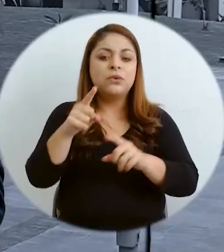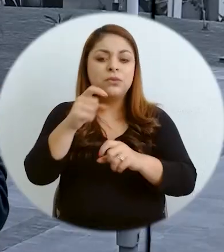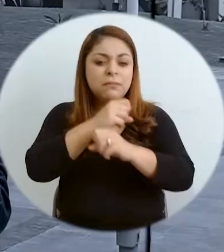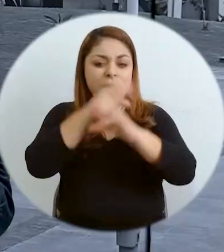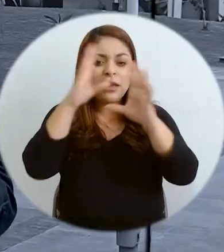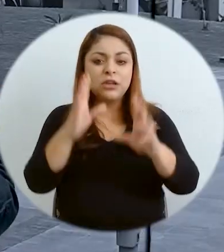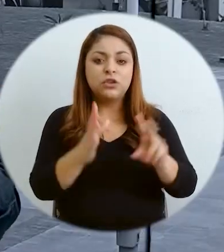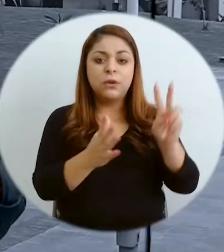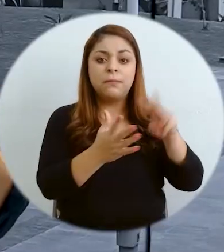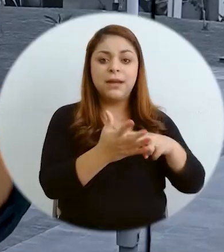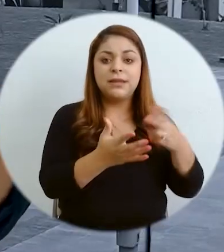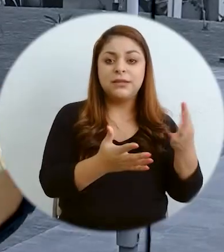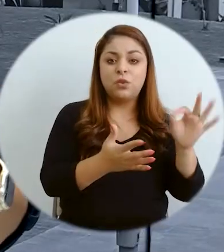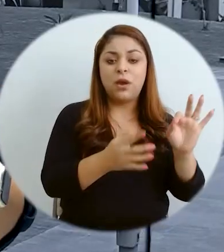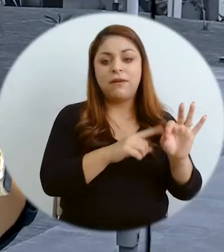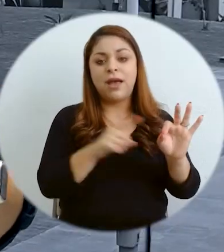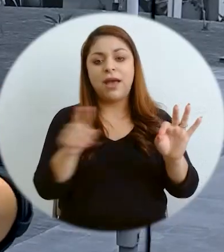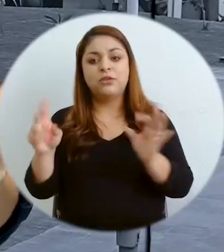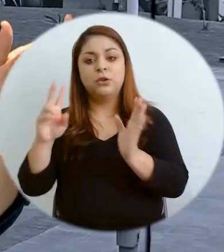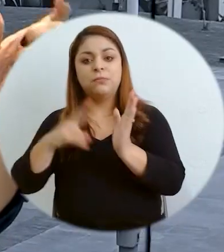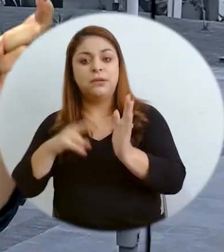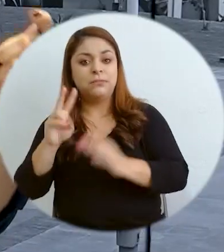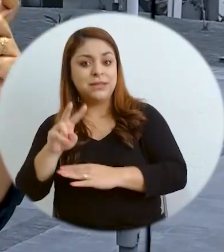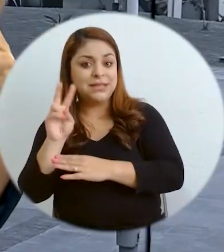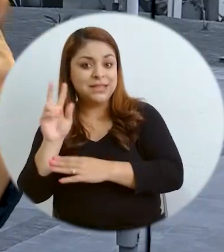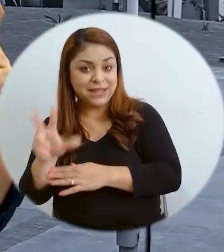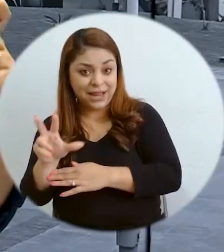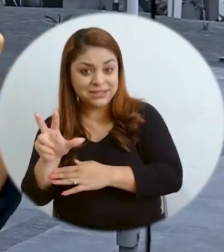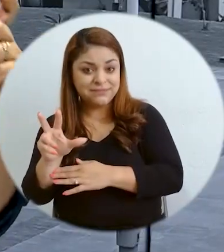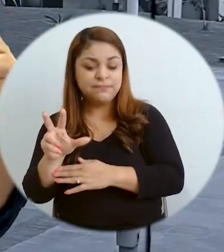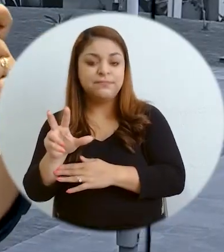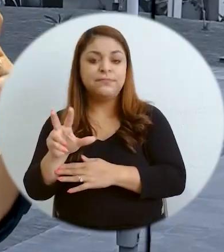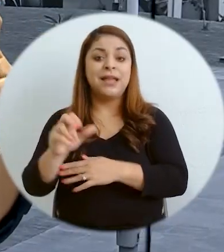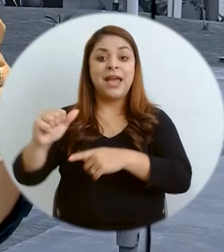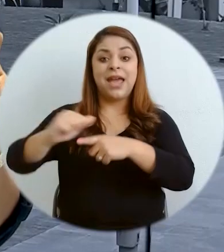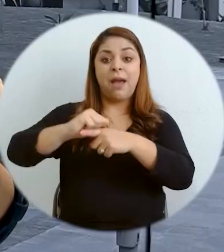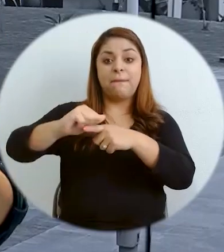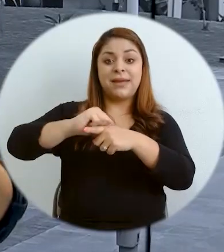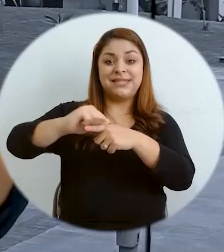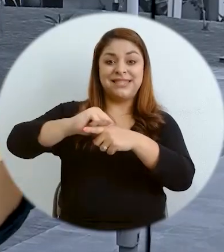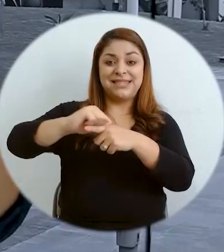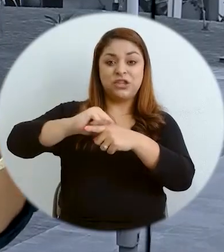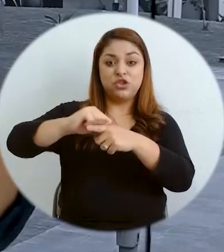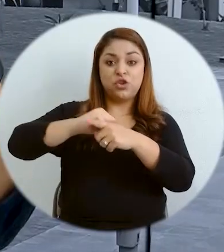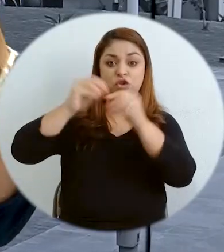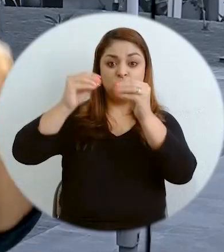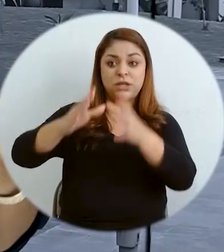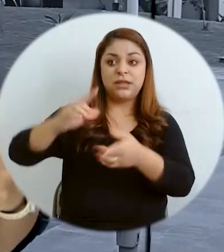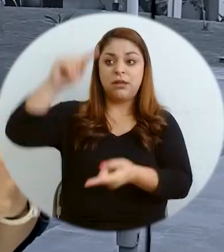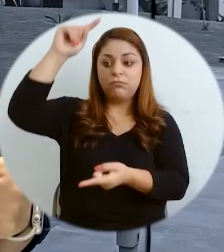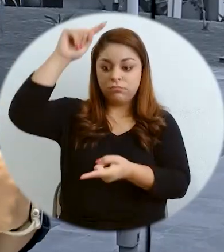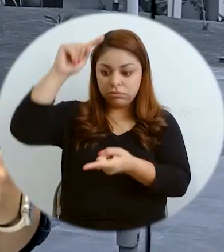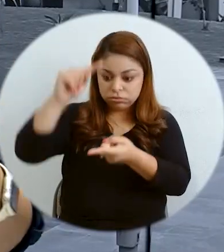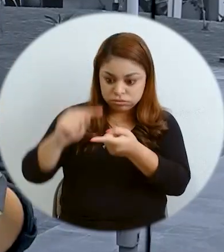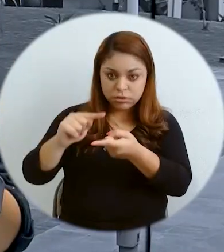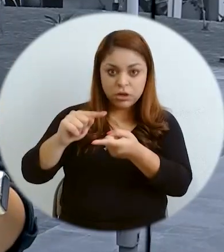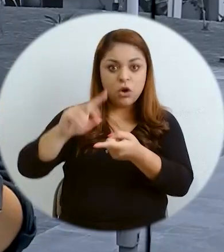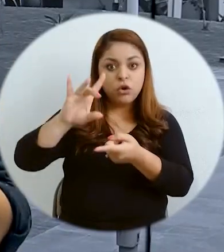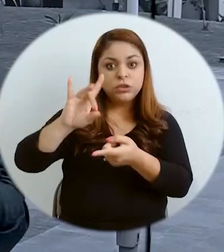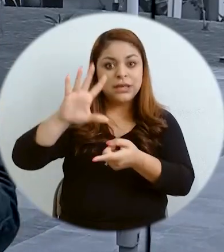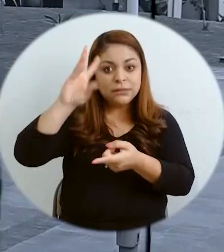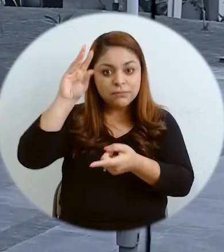al 2023 se redujo el rubro de capacitación docente en un